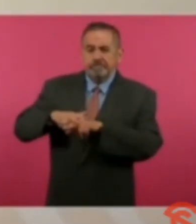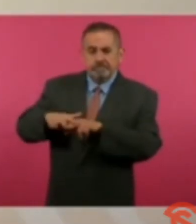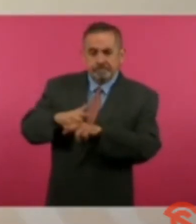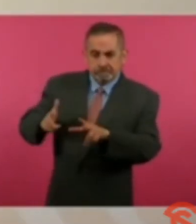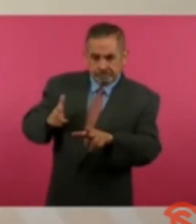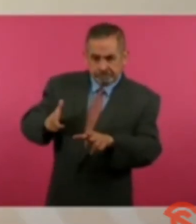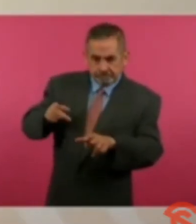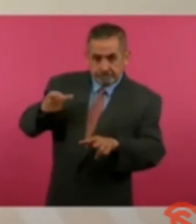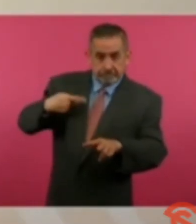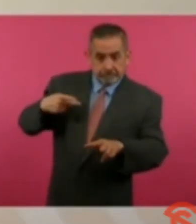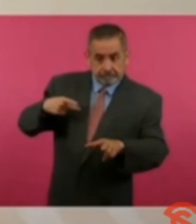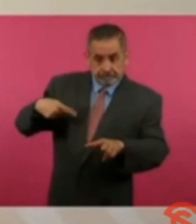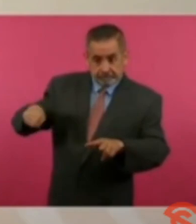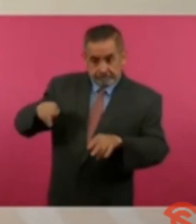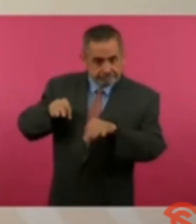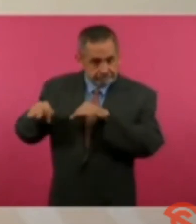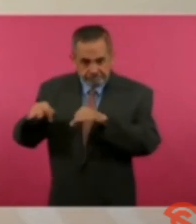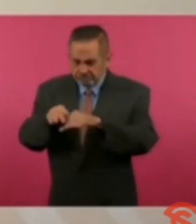ferrocarrilero